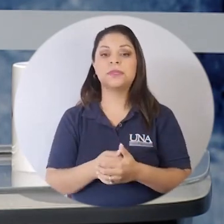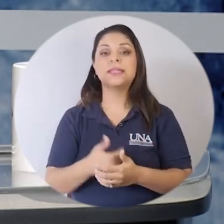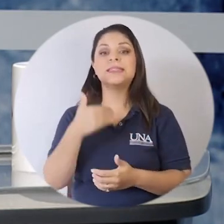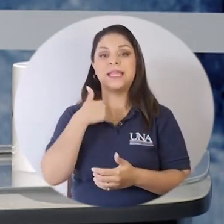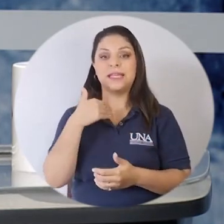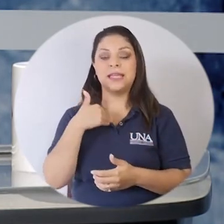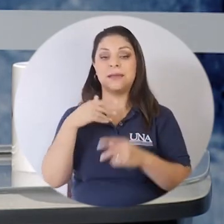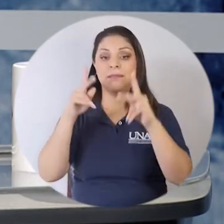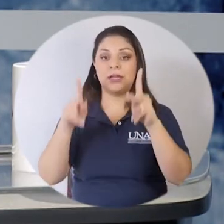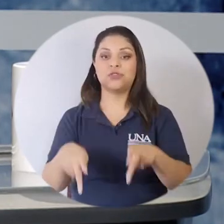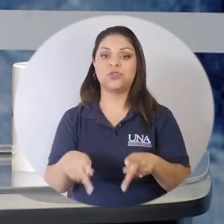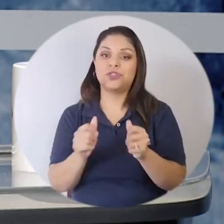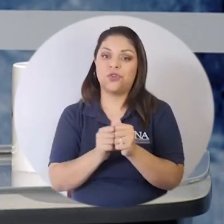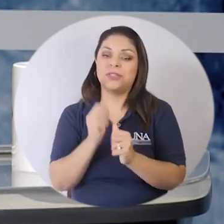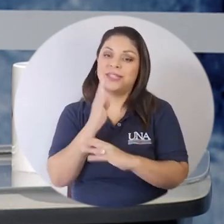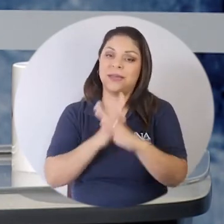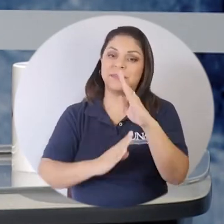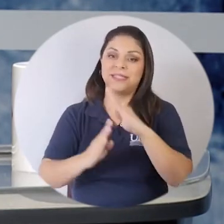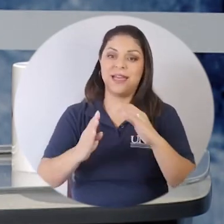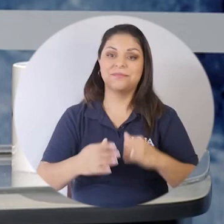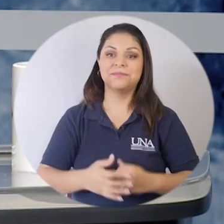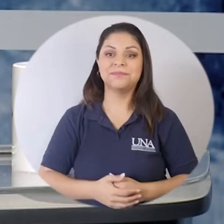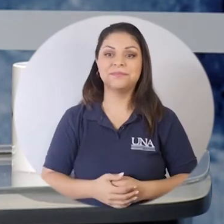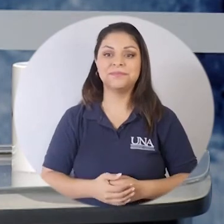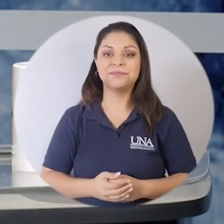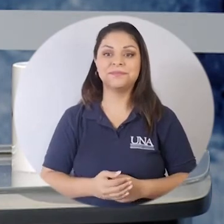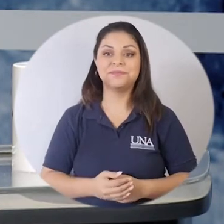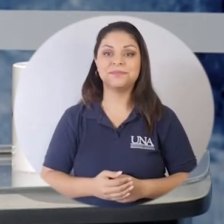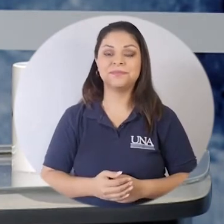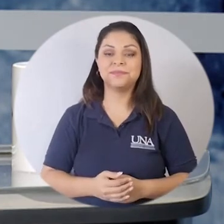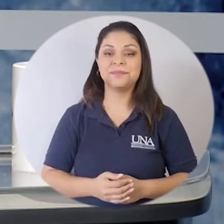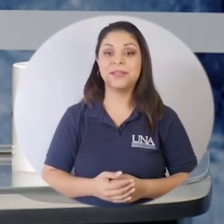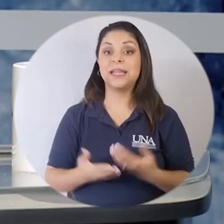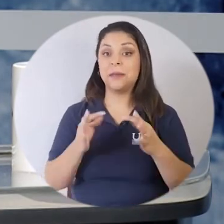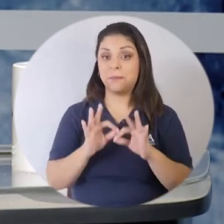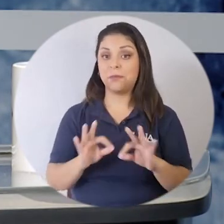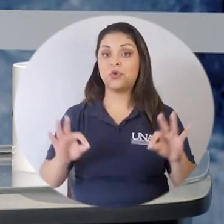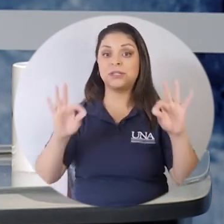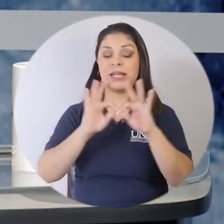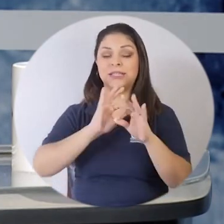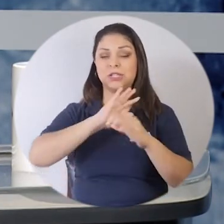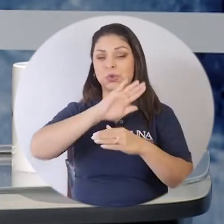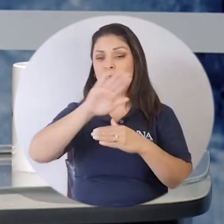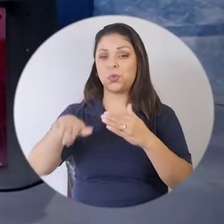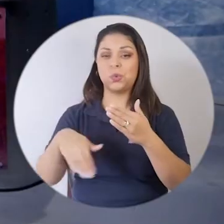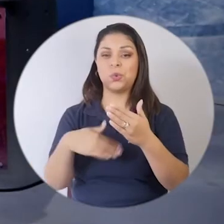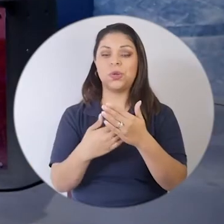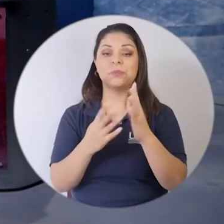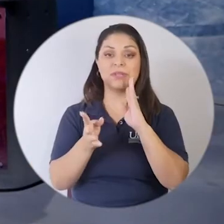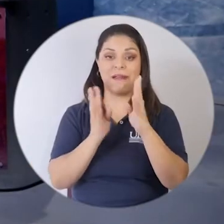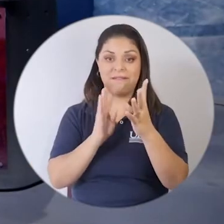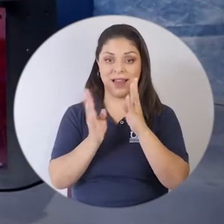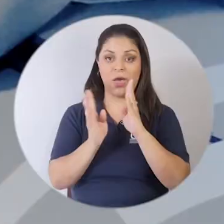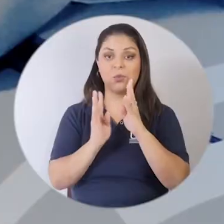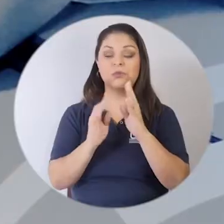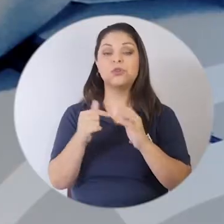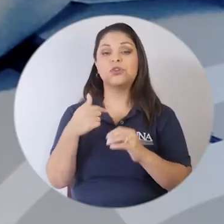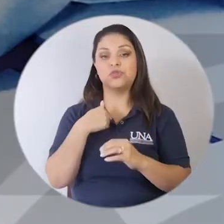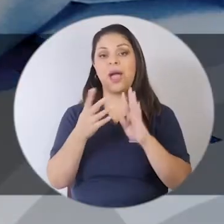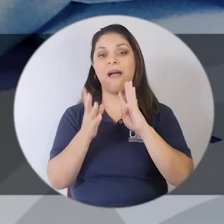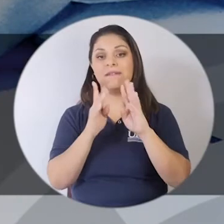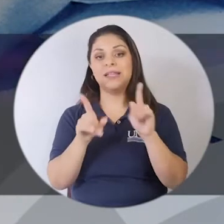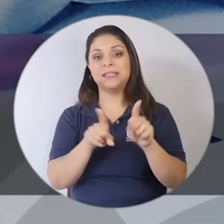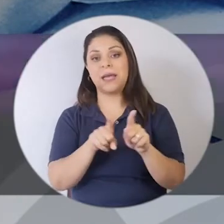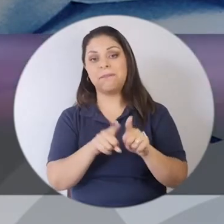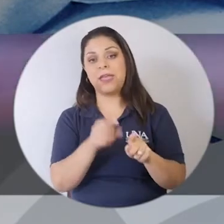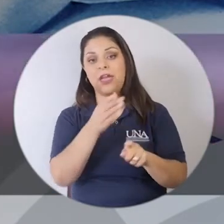de contar con las personas con discapacidad. Bien importante todo esto que hemos conversado, porque como lo